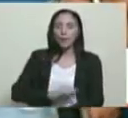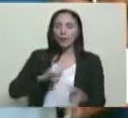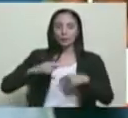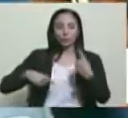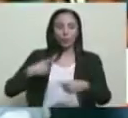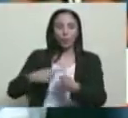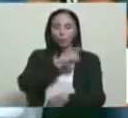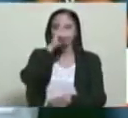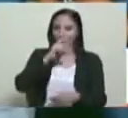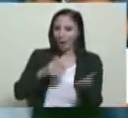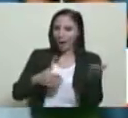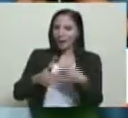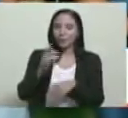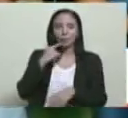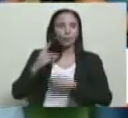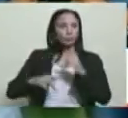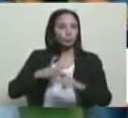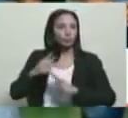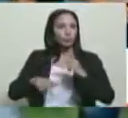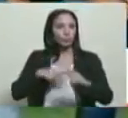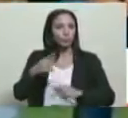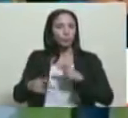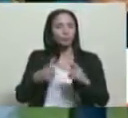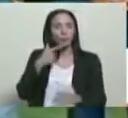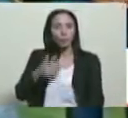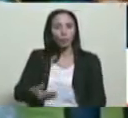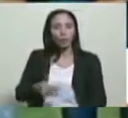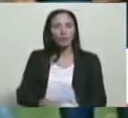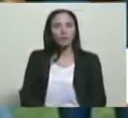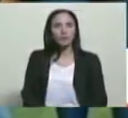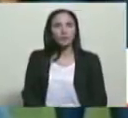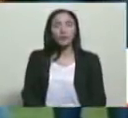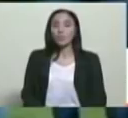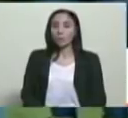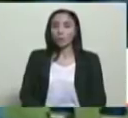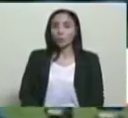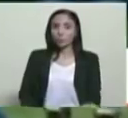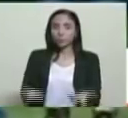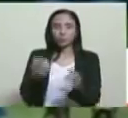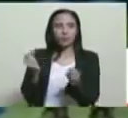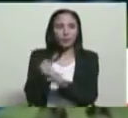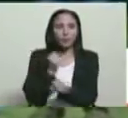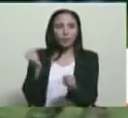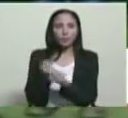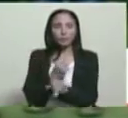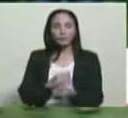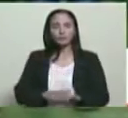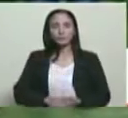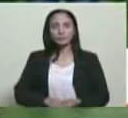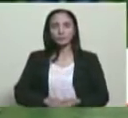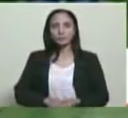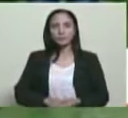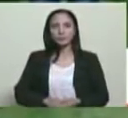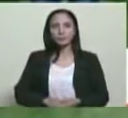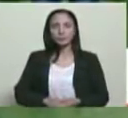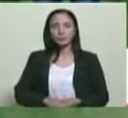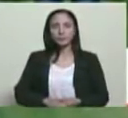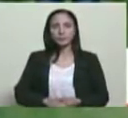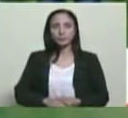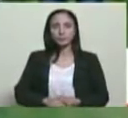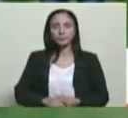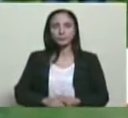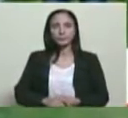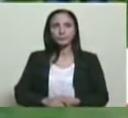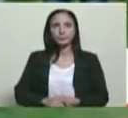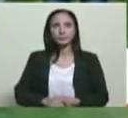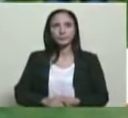anualmente. Estamos capacitados para hacer el trabajo, señor presidente. Bueno, siempre agradecido con